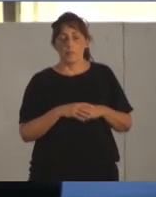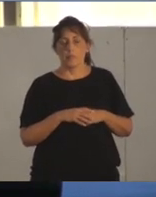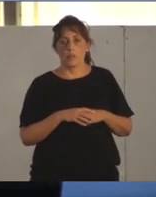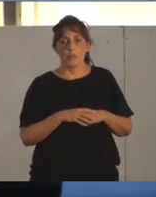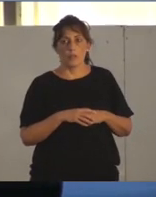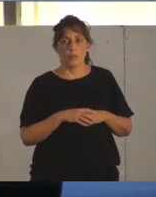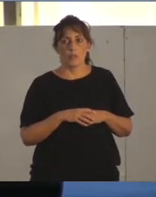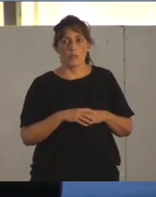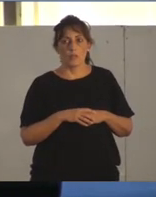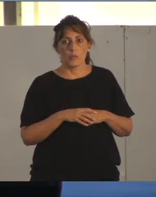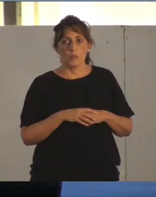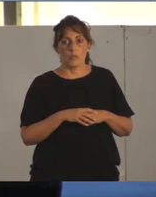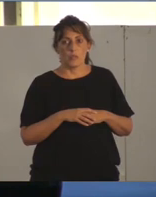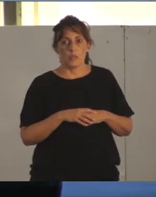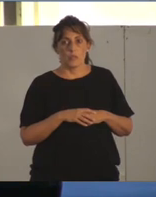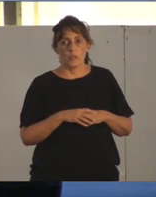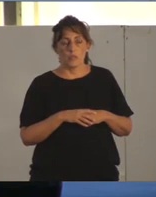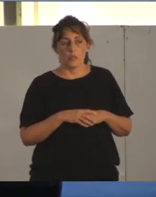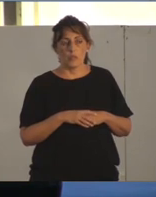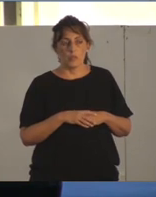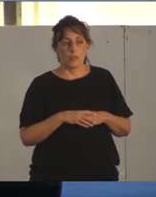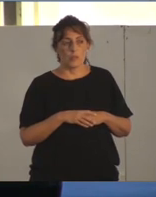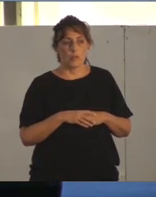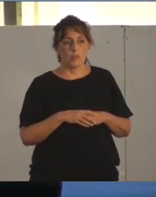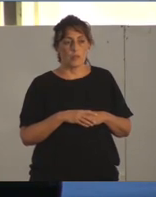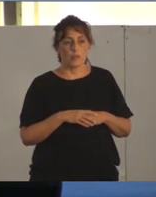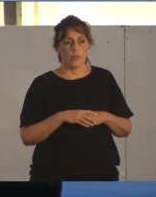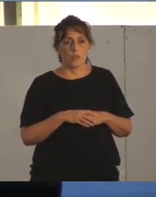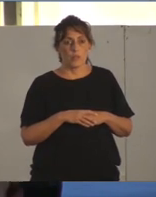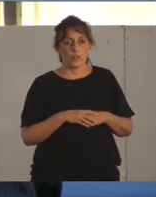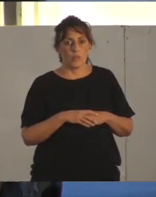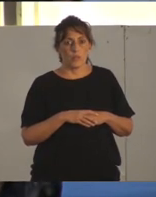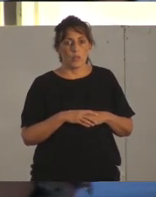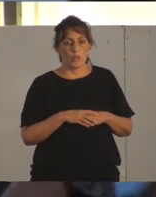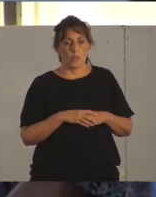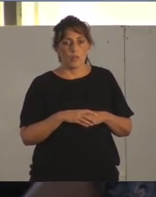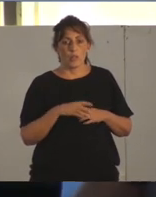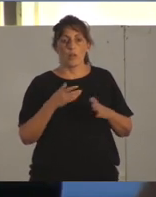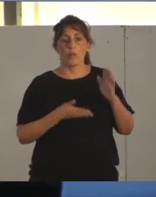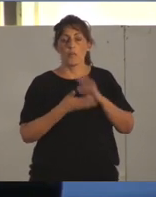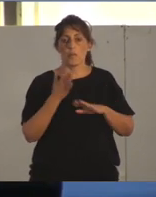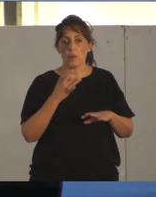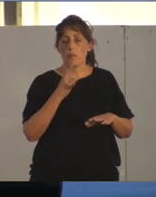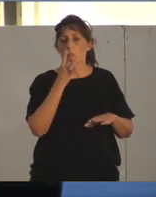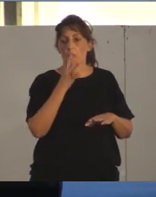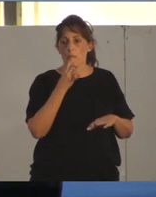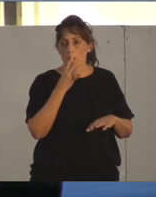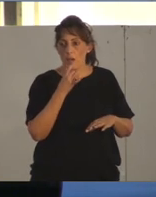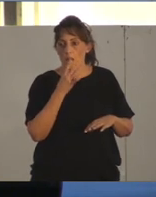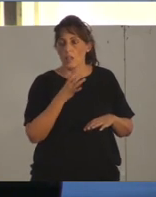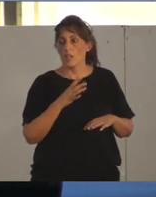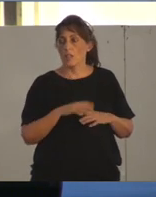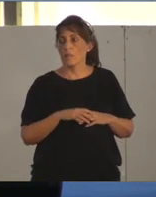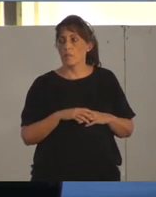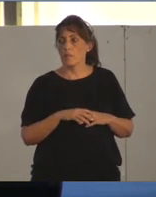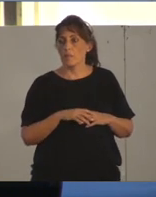que tú necesitas a correr al lugar donde vamos